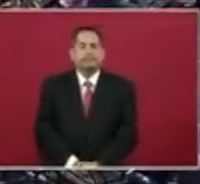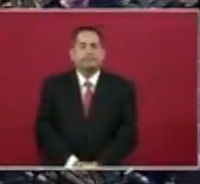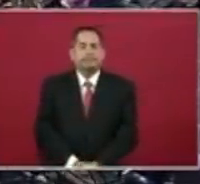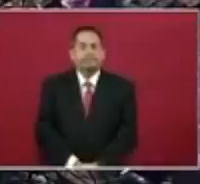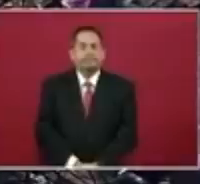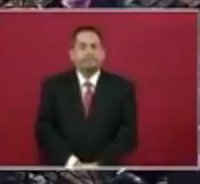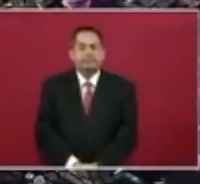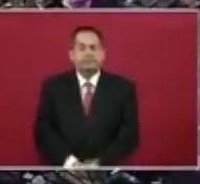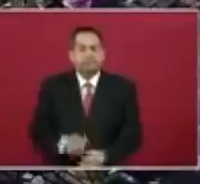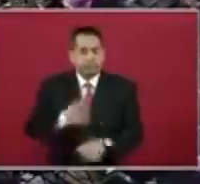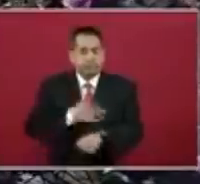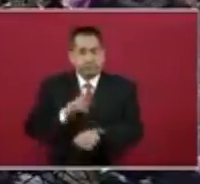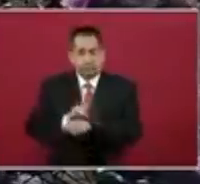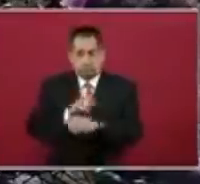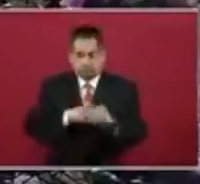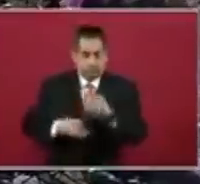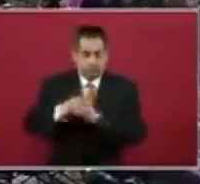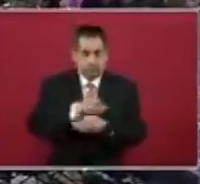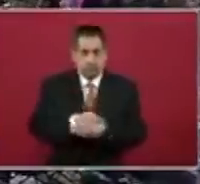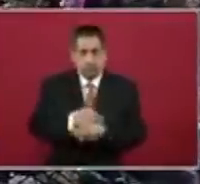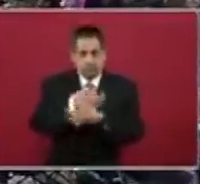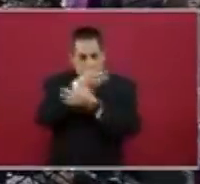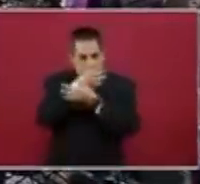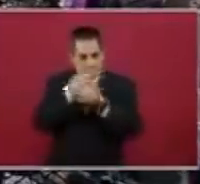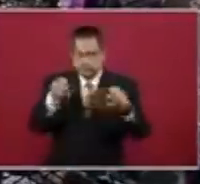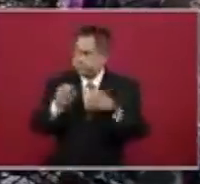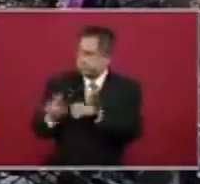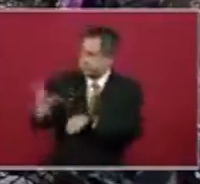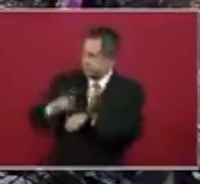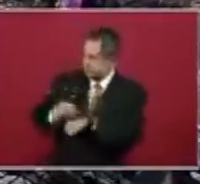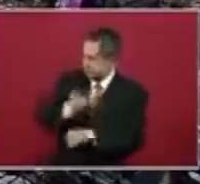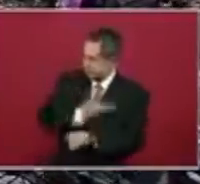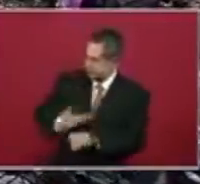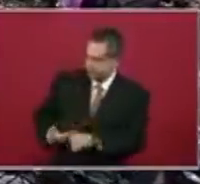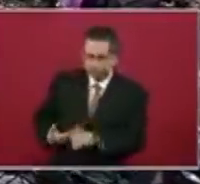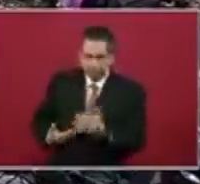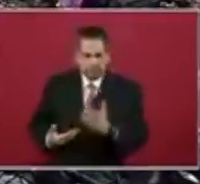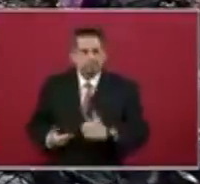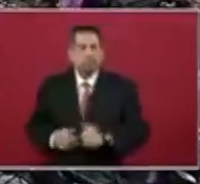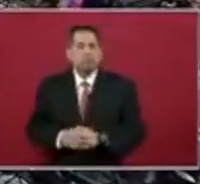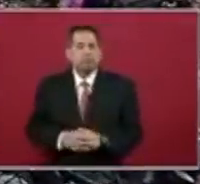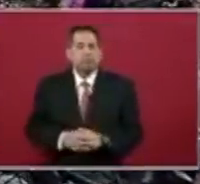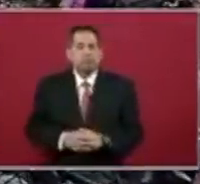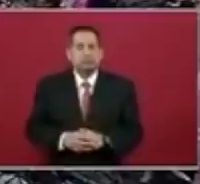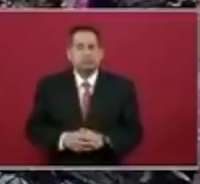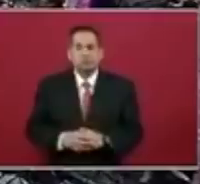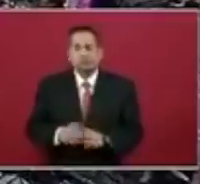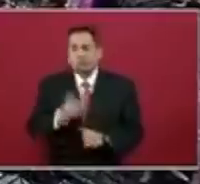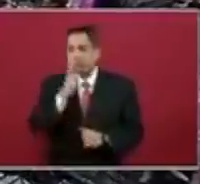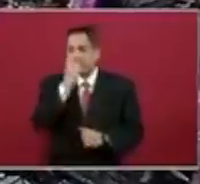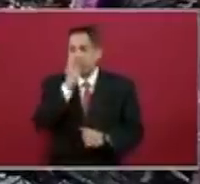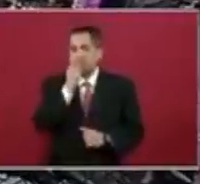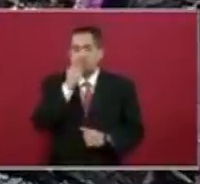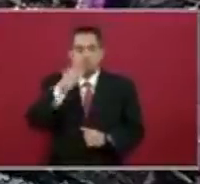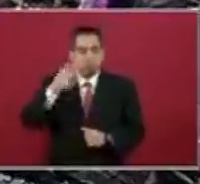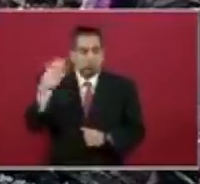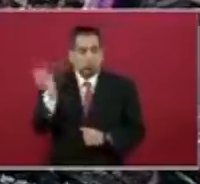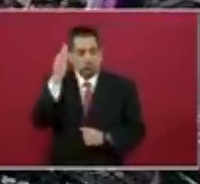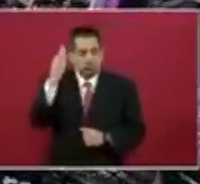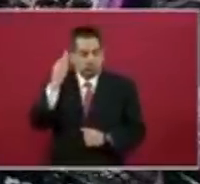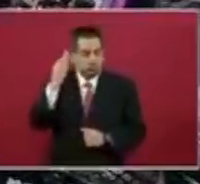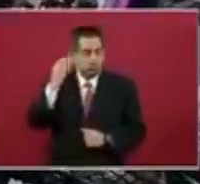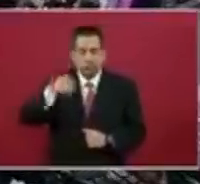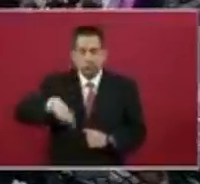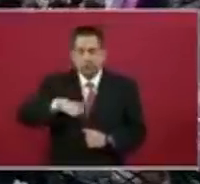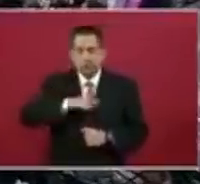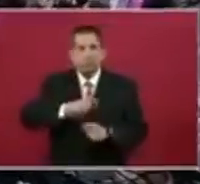Buenos días a todos. Con su permiso, señor presidente, a la Policía Federal